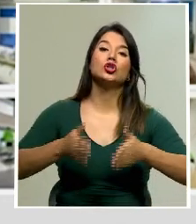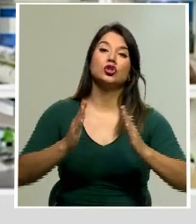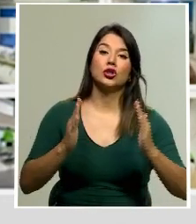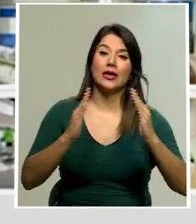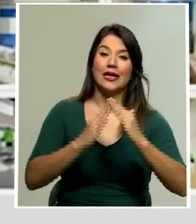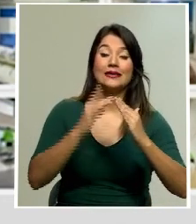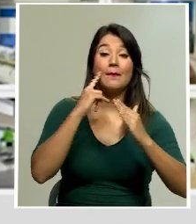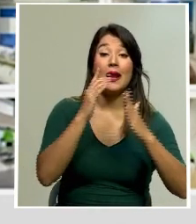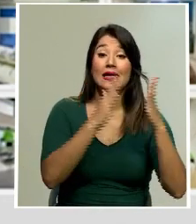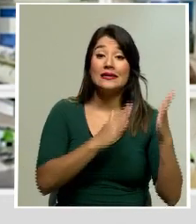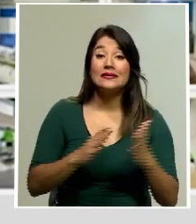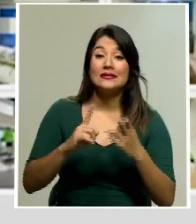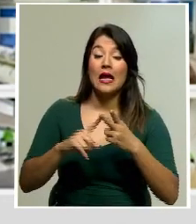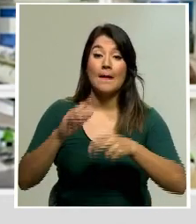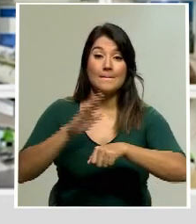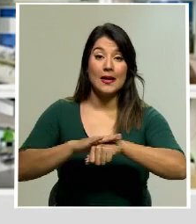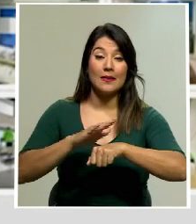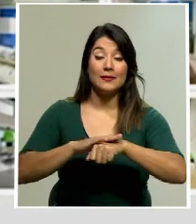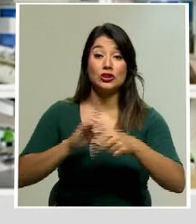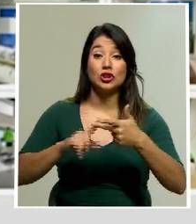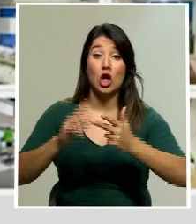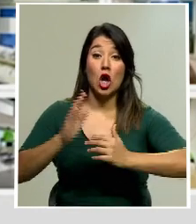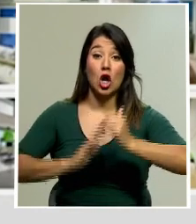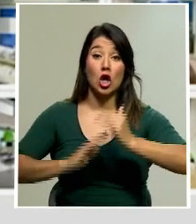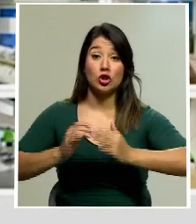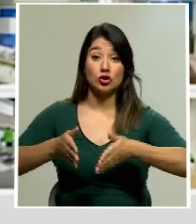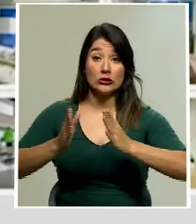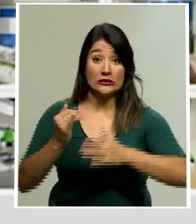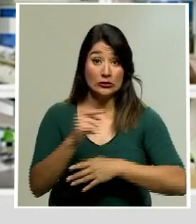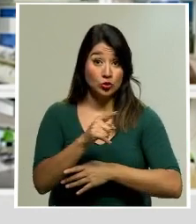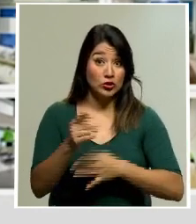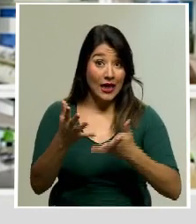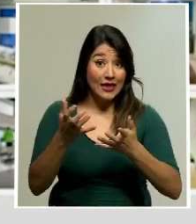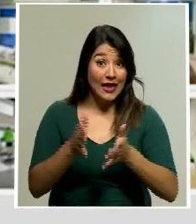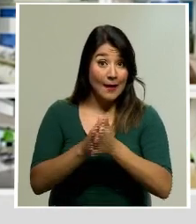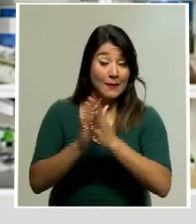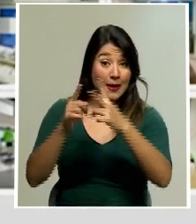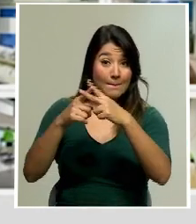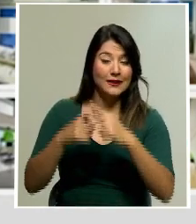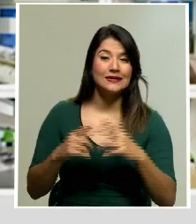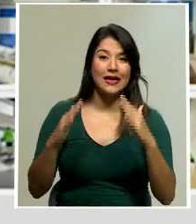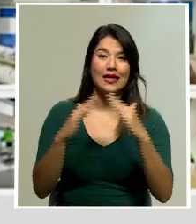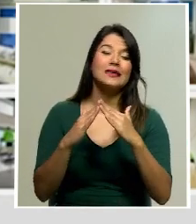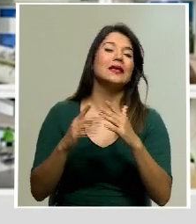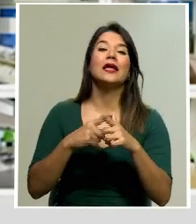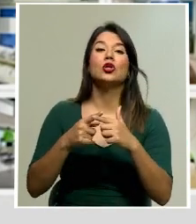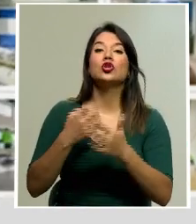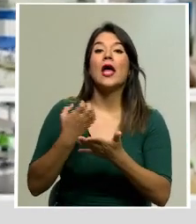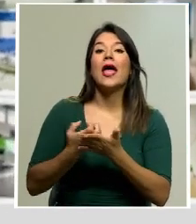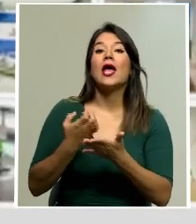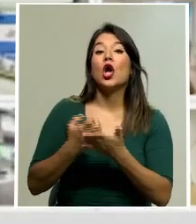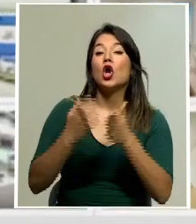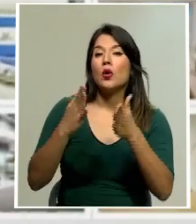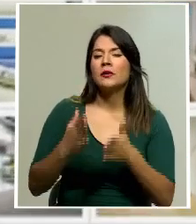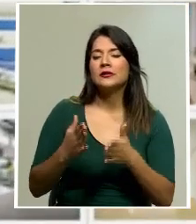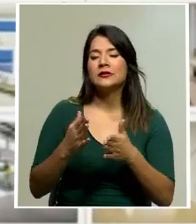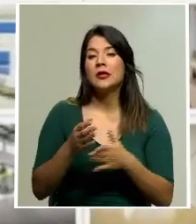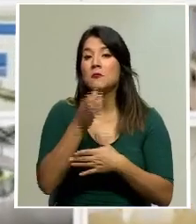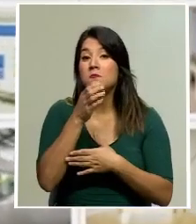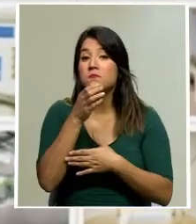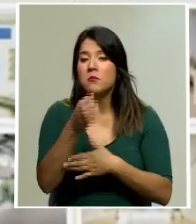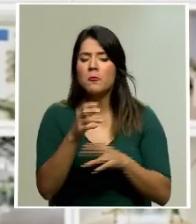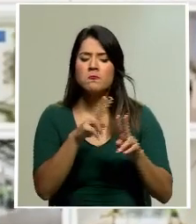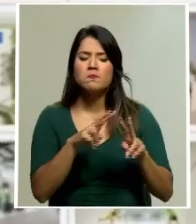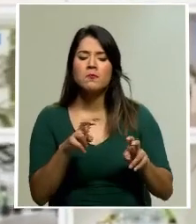planeación, permisos y construcción. Si usted está interesado en adquirir un crédito de vivienda, los economistas recomiendan analizar su situación